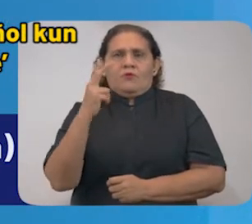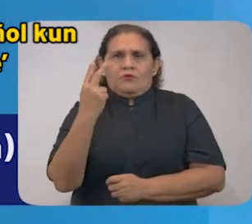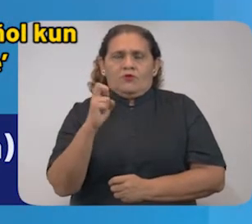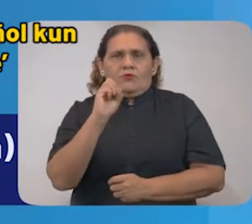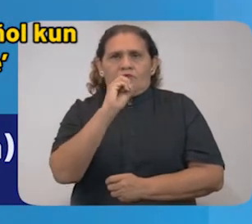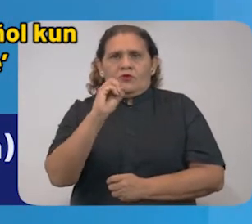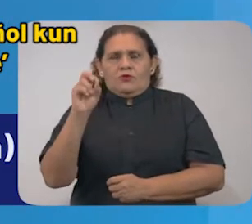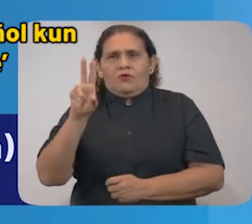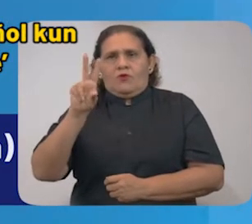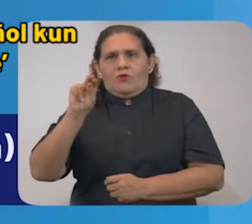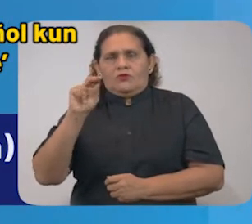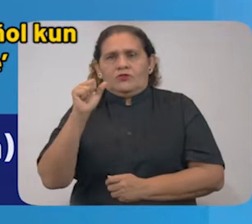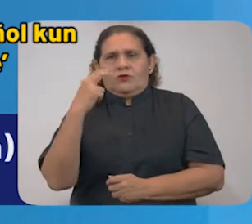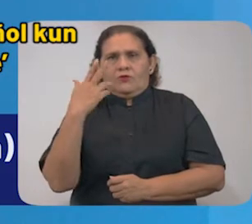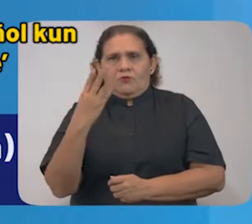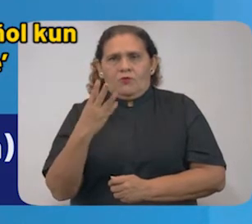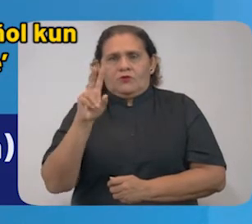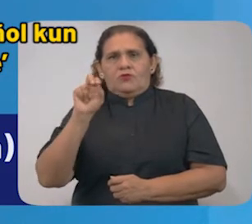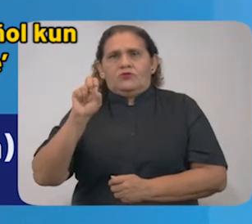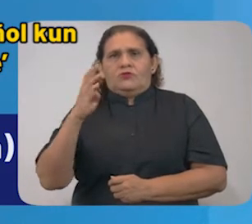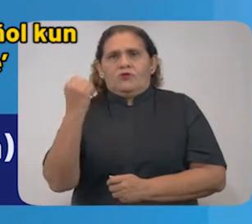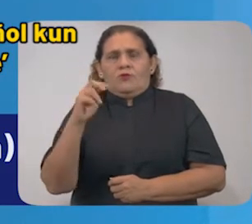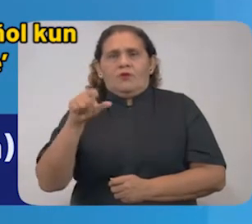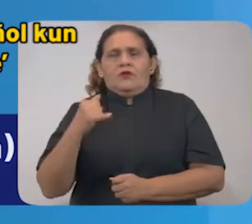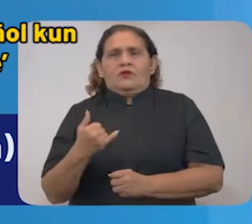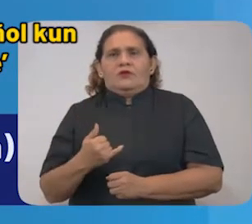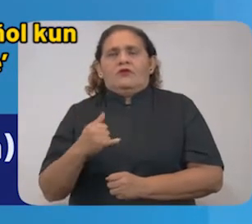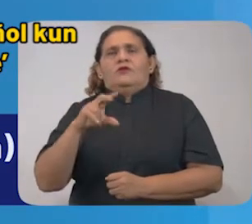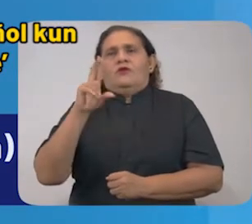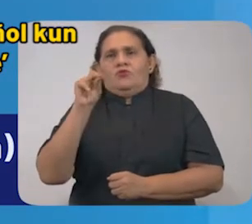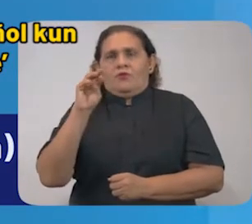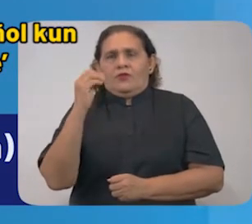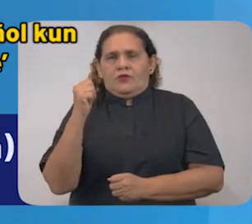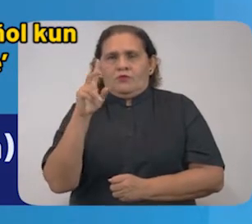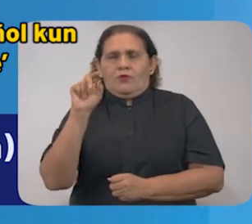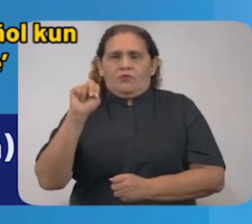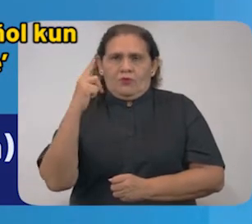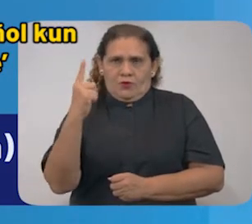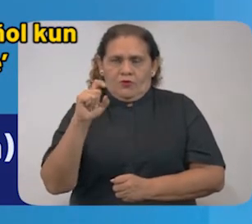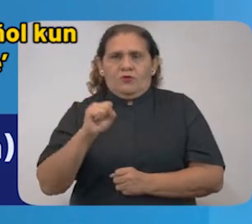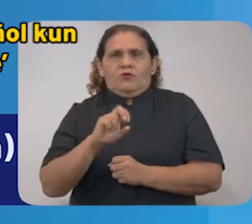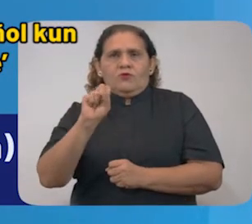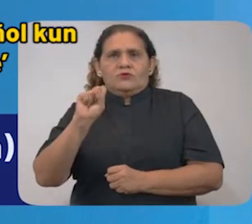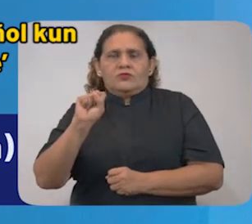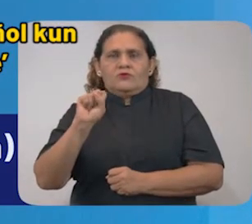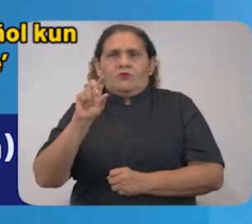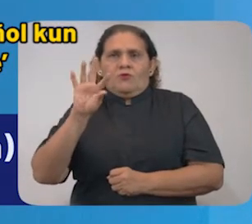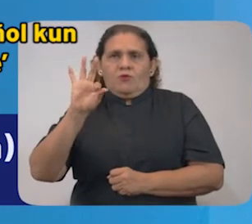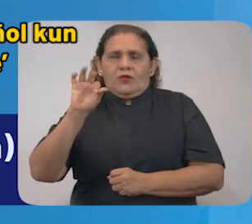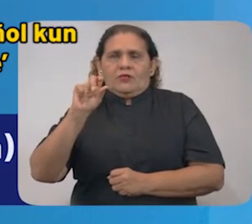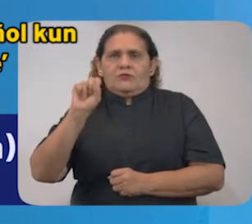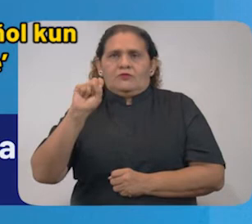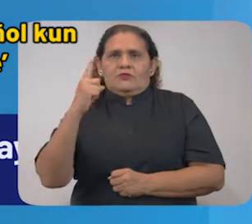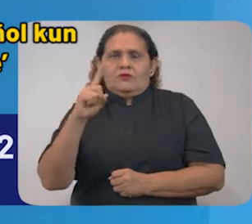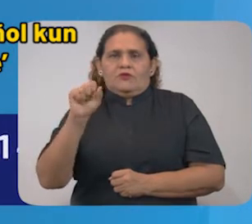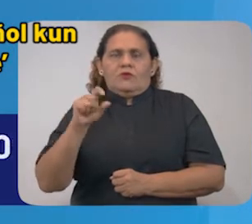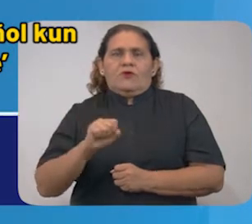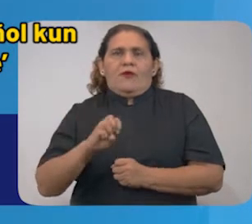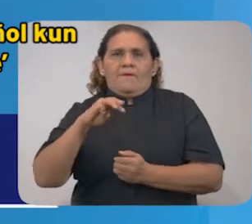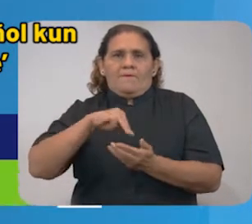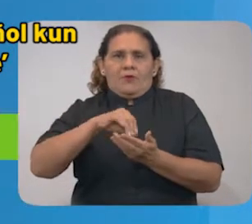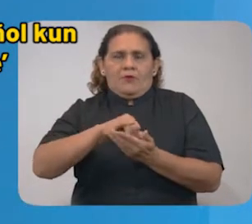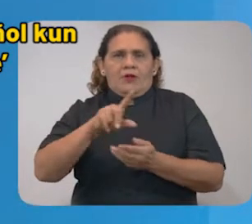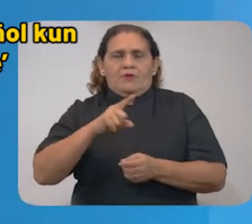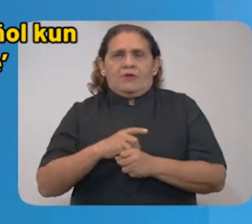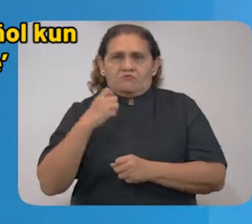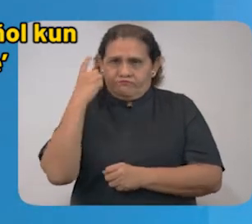-008489 en español y 9991-406622 en lengua maya ofrece